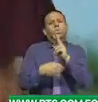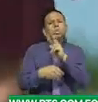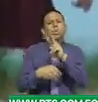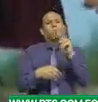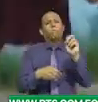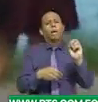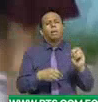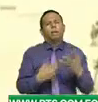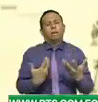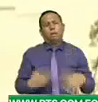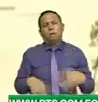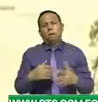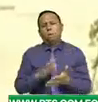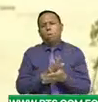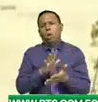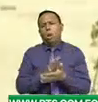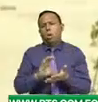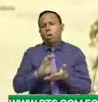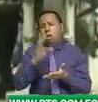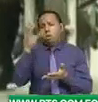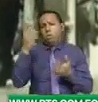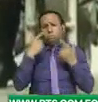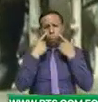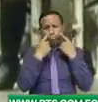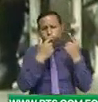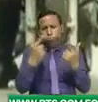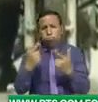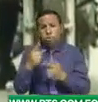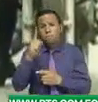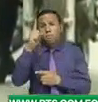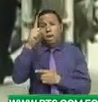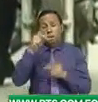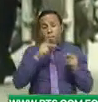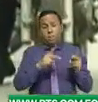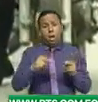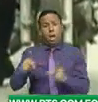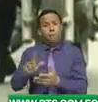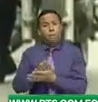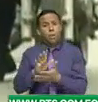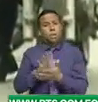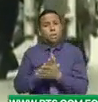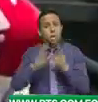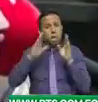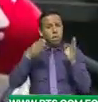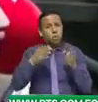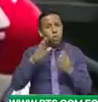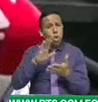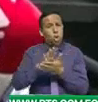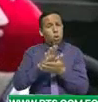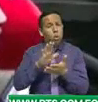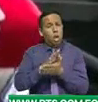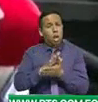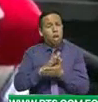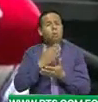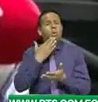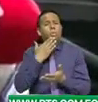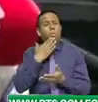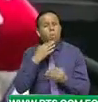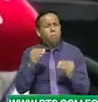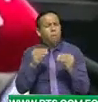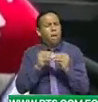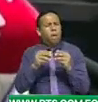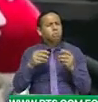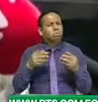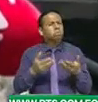ya cuentan con esta protección. Pero el plan de policía escolar iría mucho más allá. Pero hay una intervención que va más allá de solo